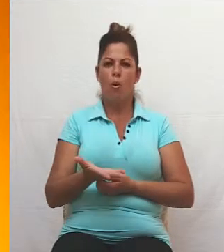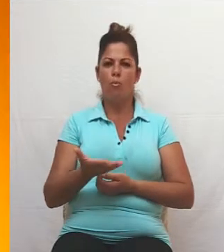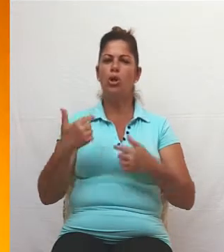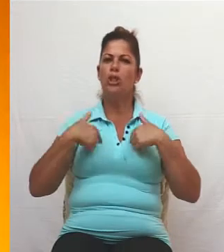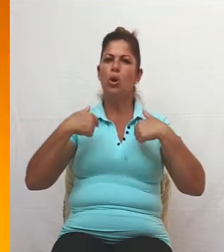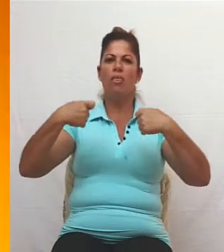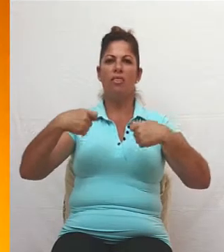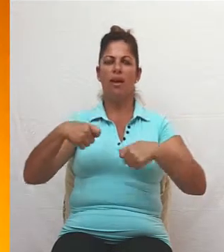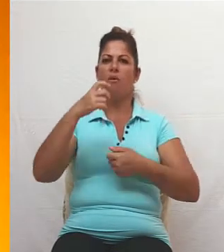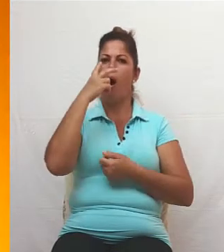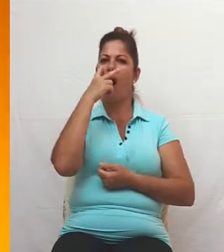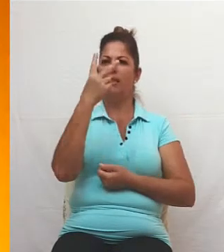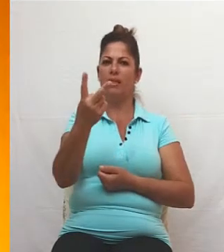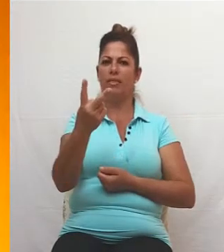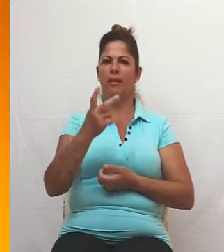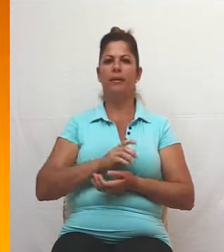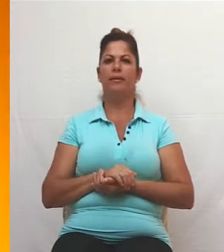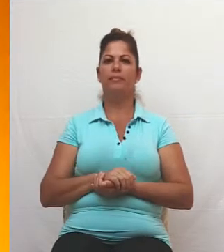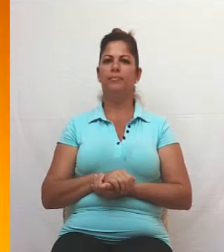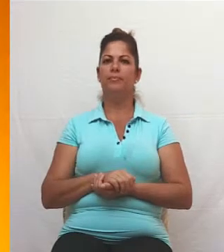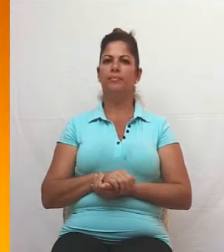como hemos de atender